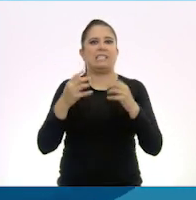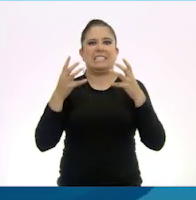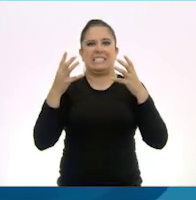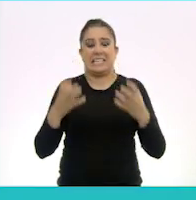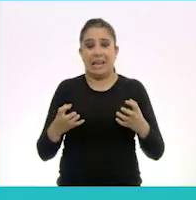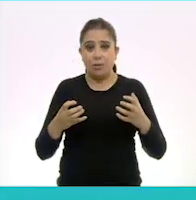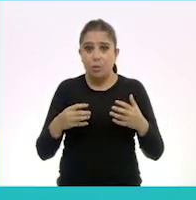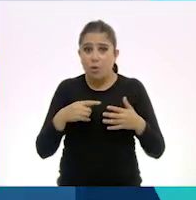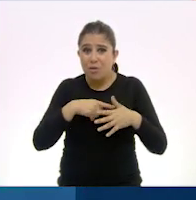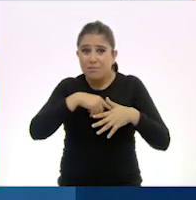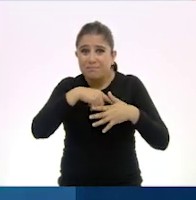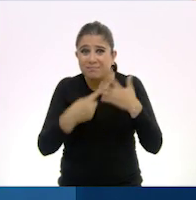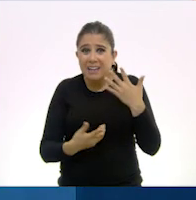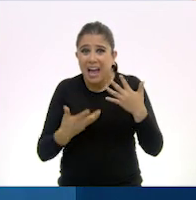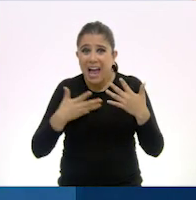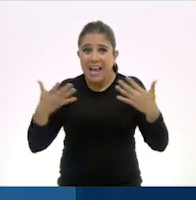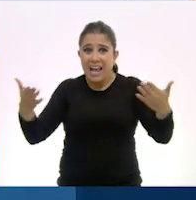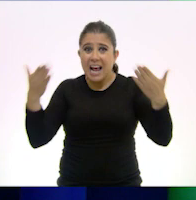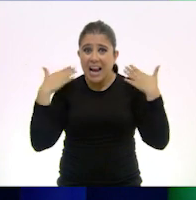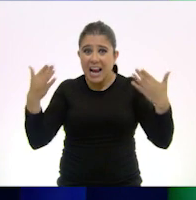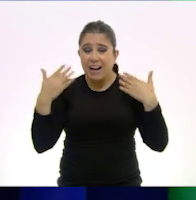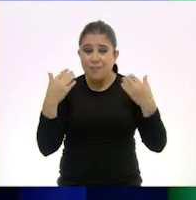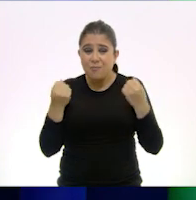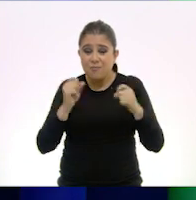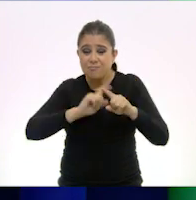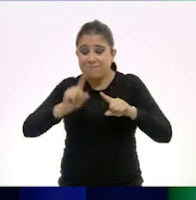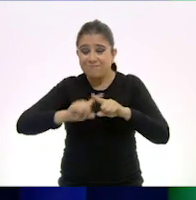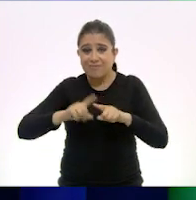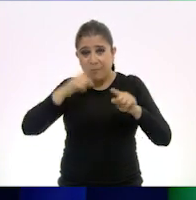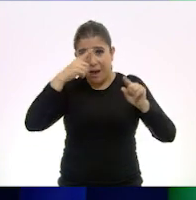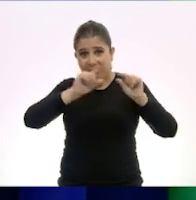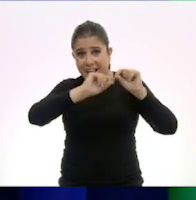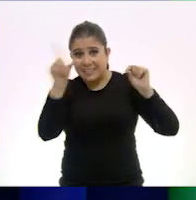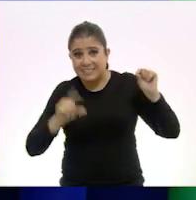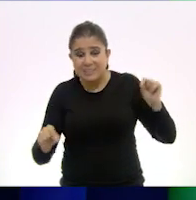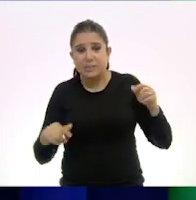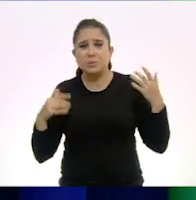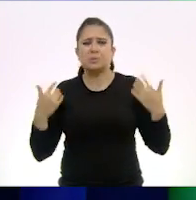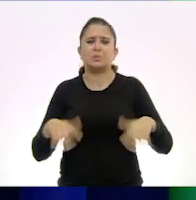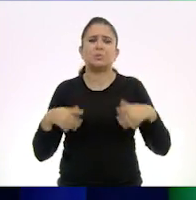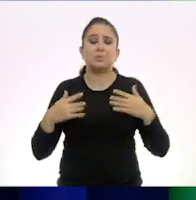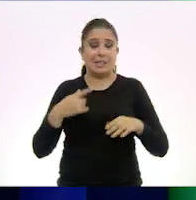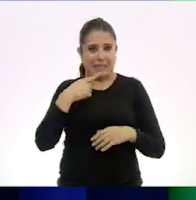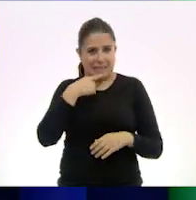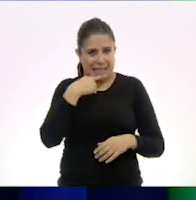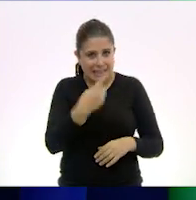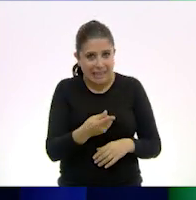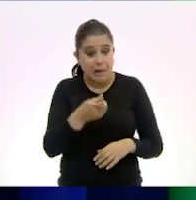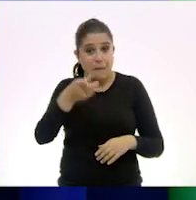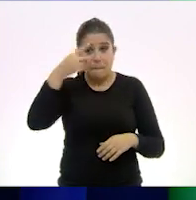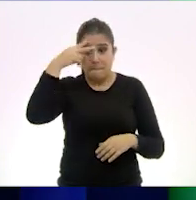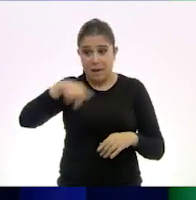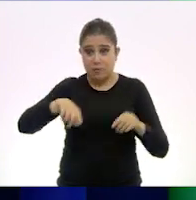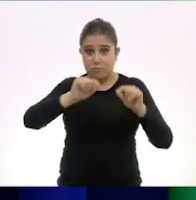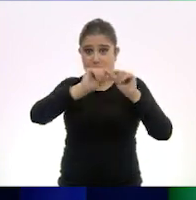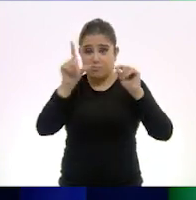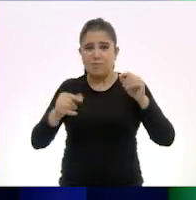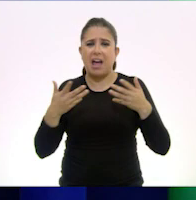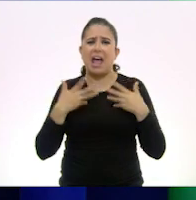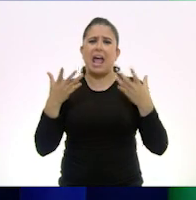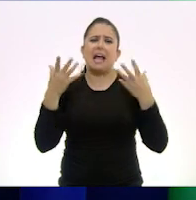¿Tantos climas para un solo país? Por eso te digo que México es diverso en sus climas y